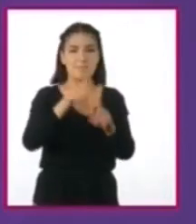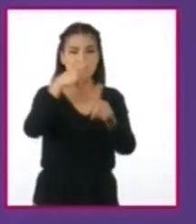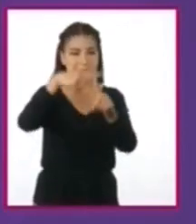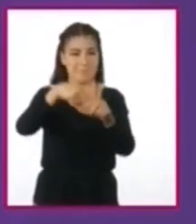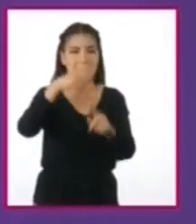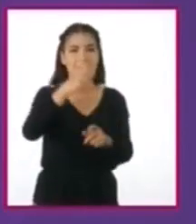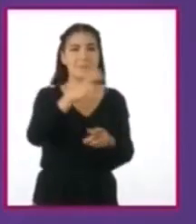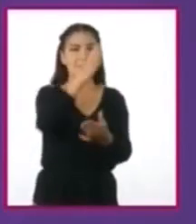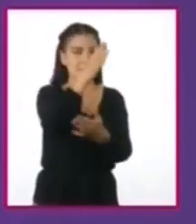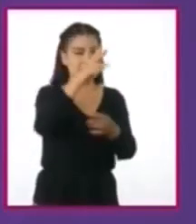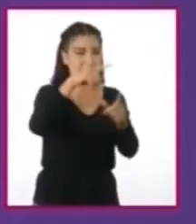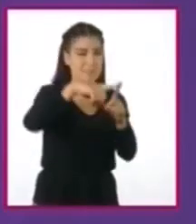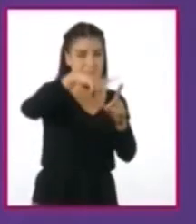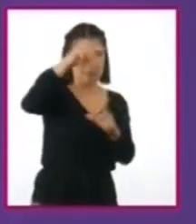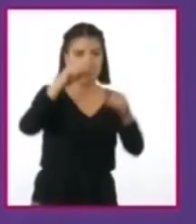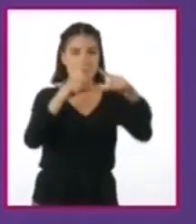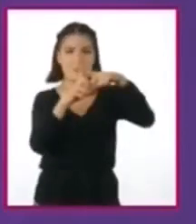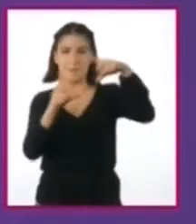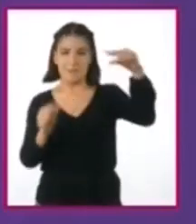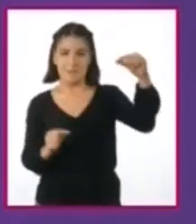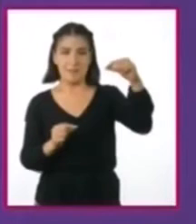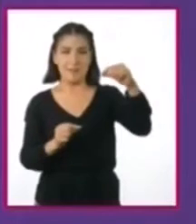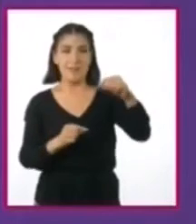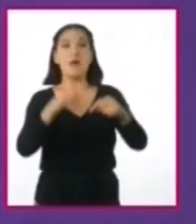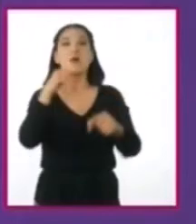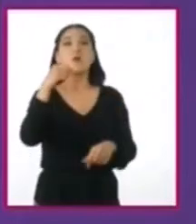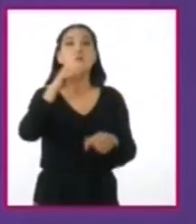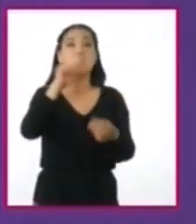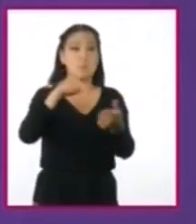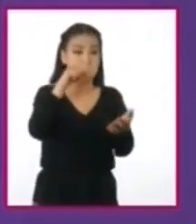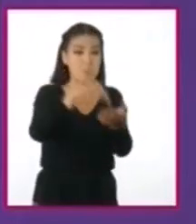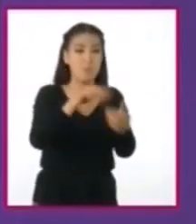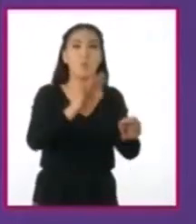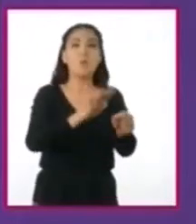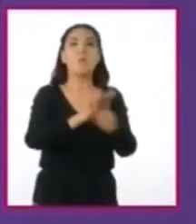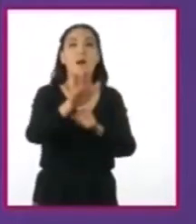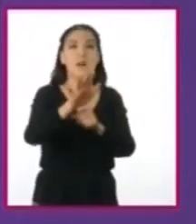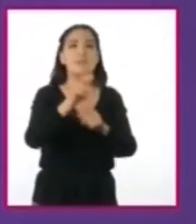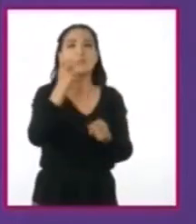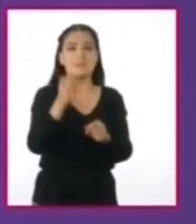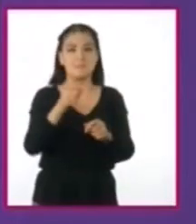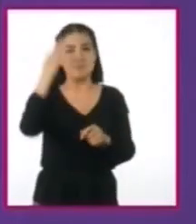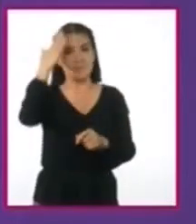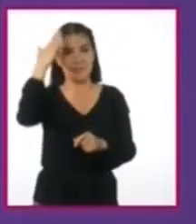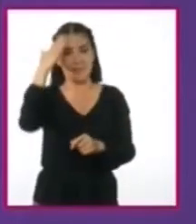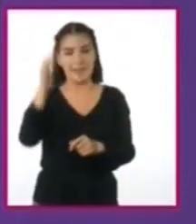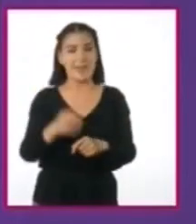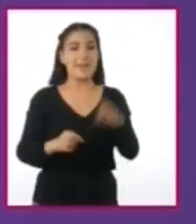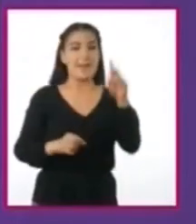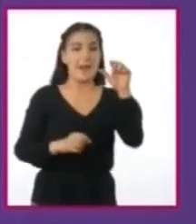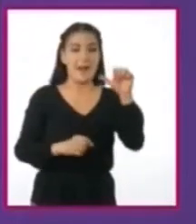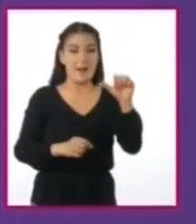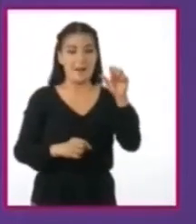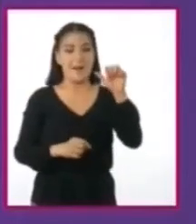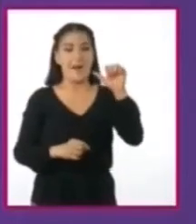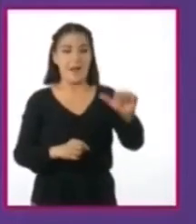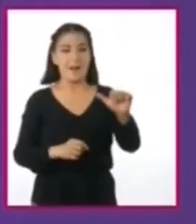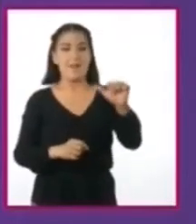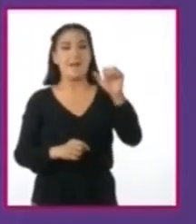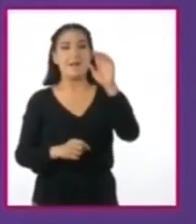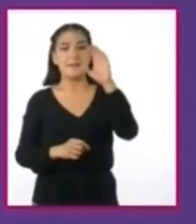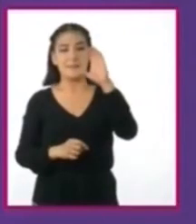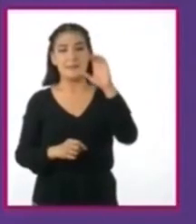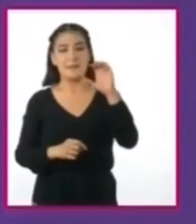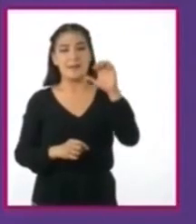de cada triángulo equilátero, y el punto de intersección son esos centros DEF que aquí se señalan.